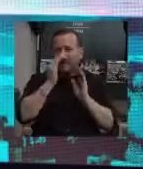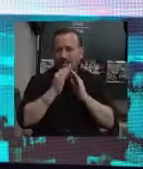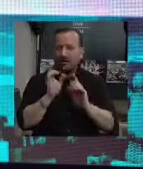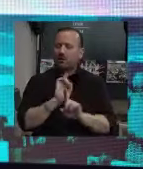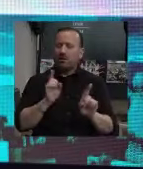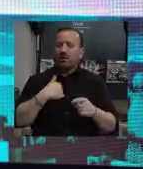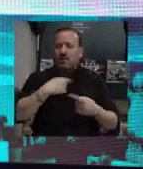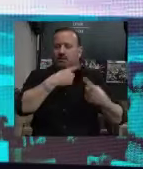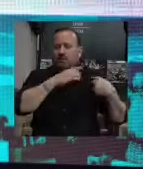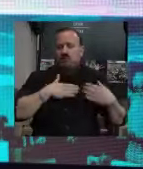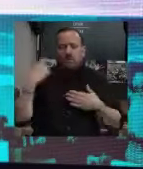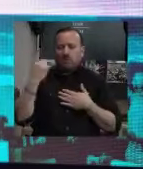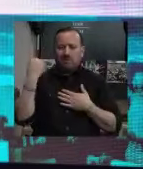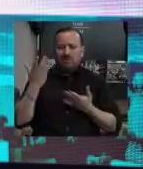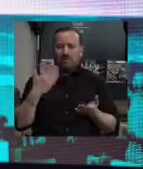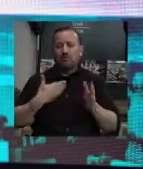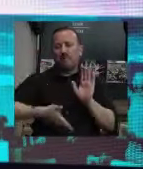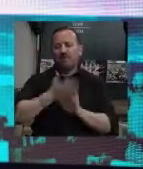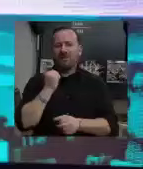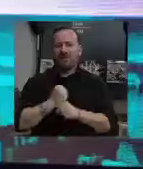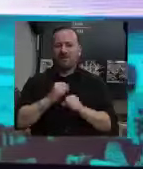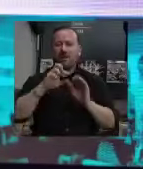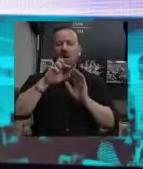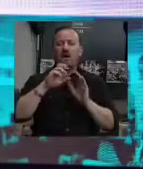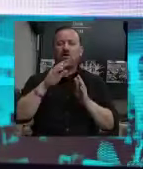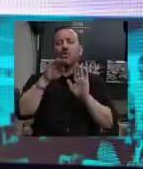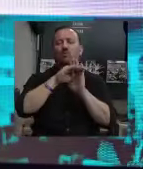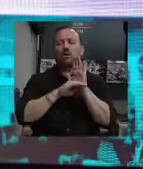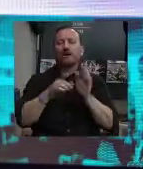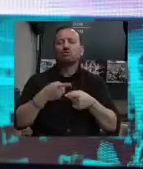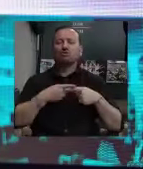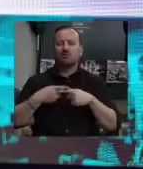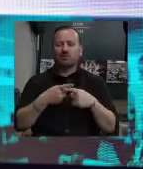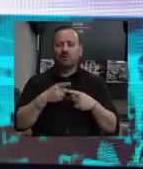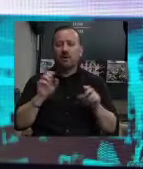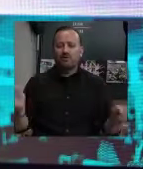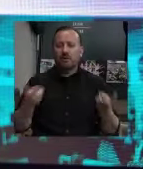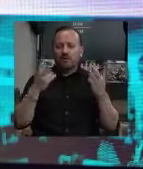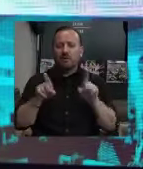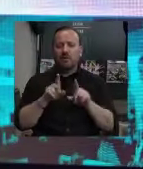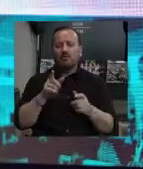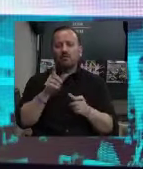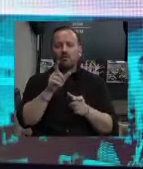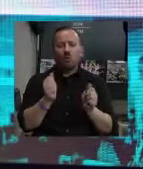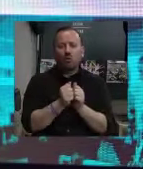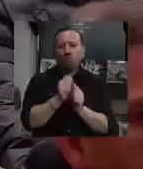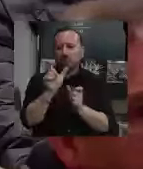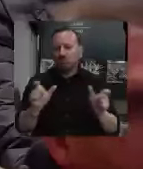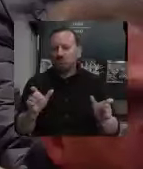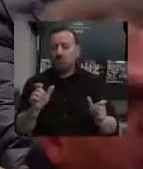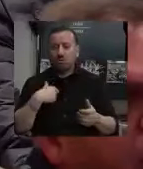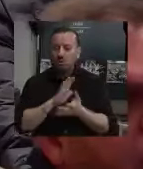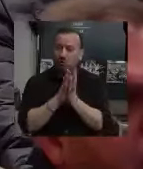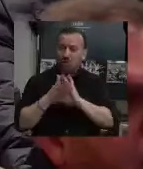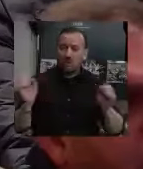historia y me fui a trabajar en programas sociales a vivir con la gente porque toda la vida como que